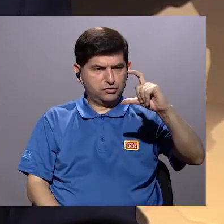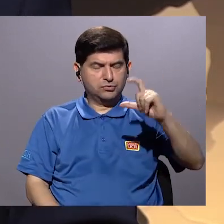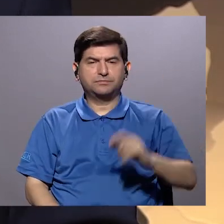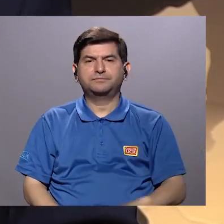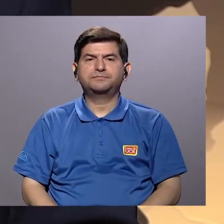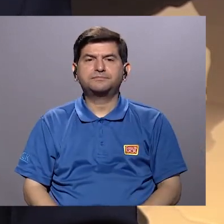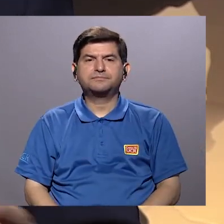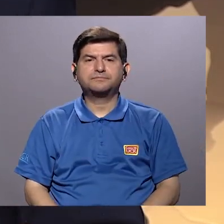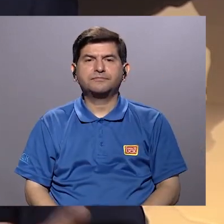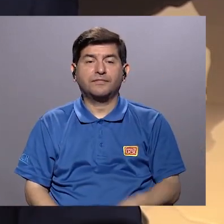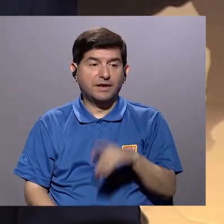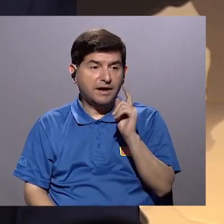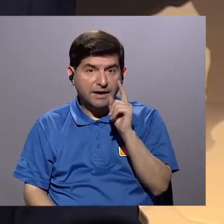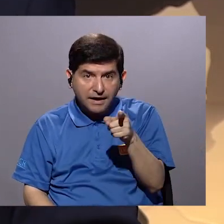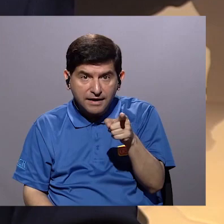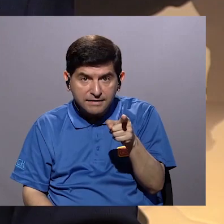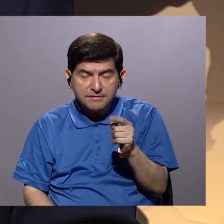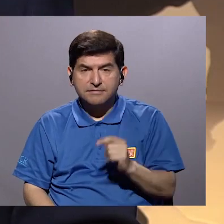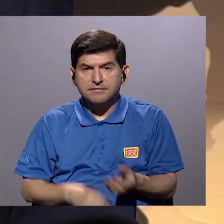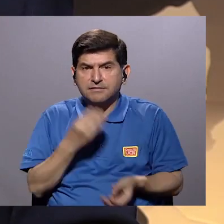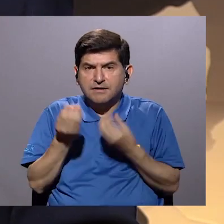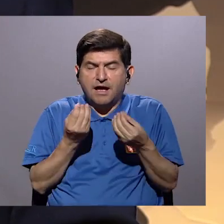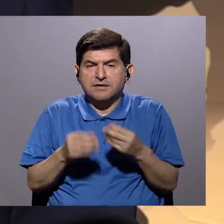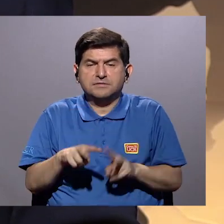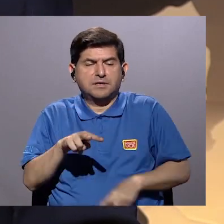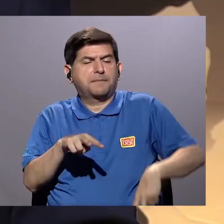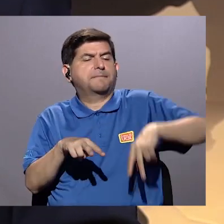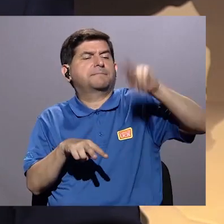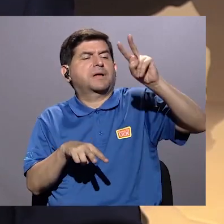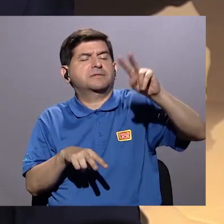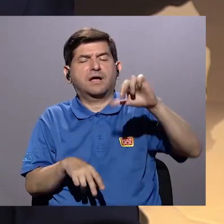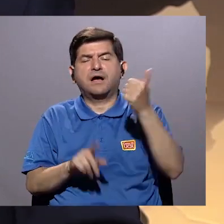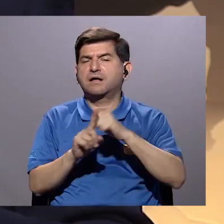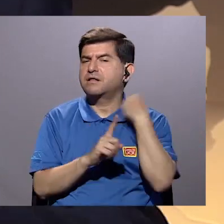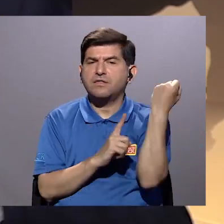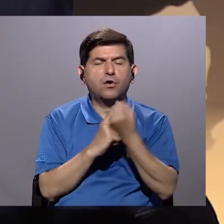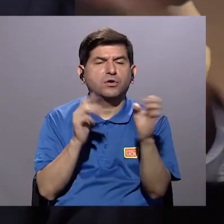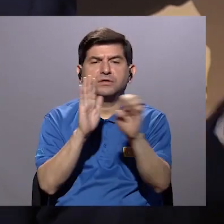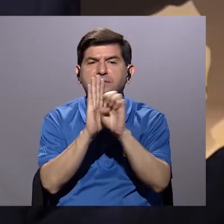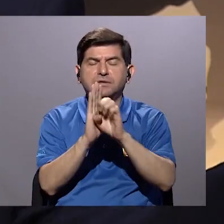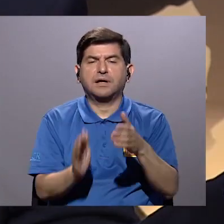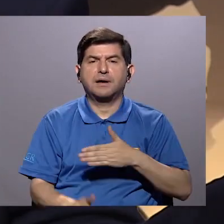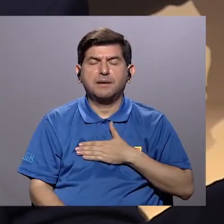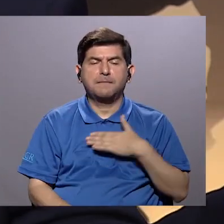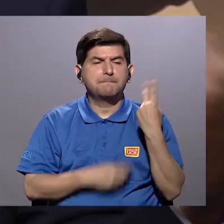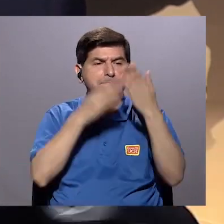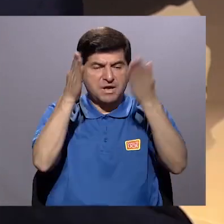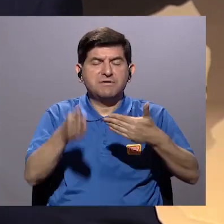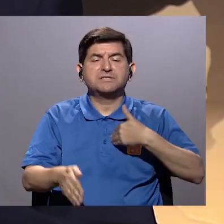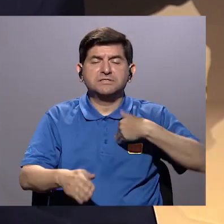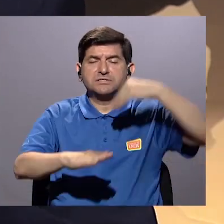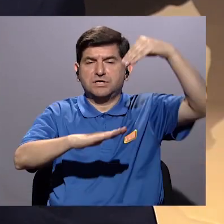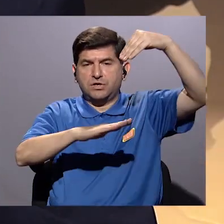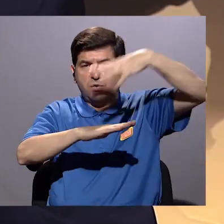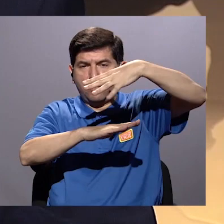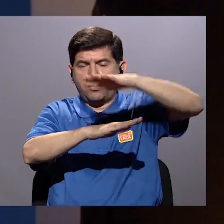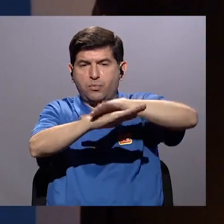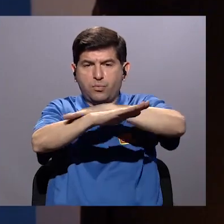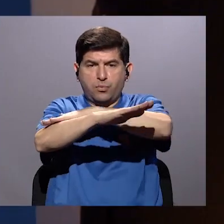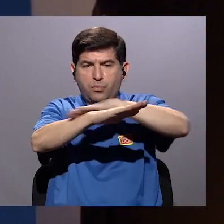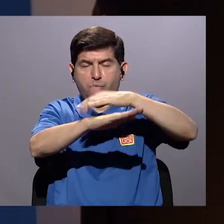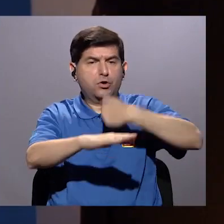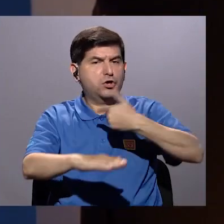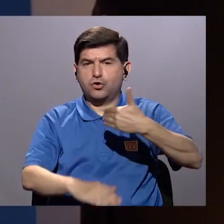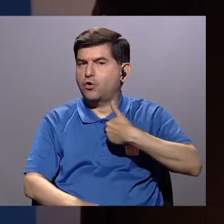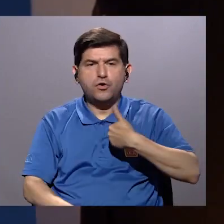justamente toman ventaja de algunas otras circunstancias. Por ejemplo, ¿qué pasa si mi vecino sí tiene paneles solares y yo no tengo paneles solares?